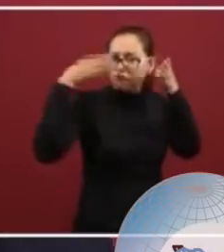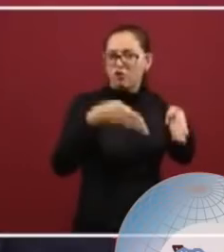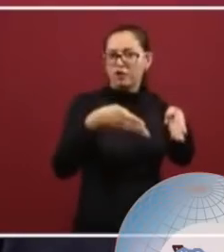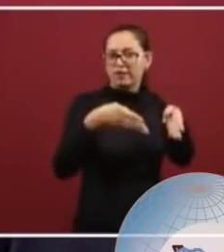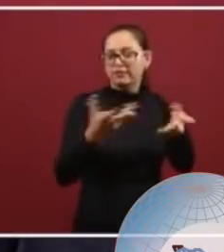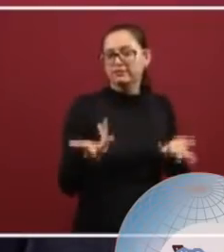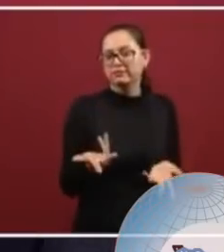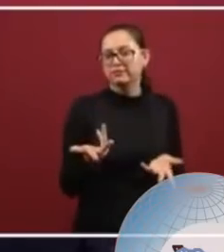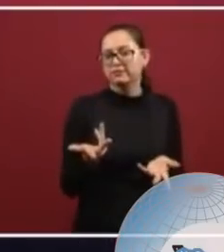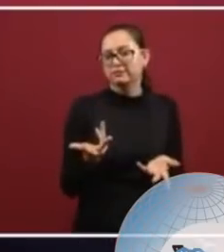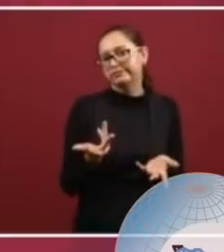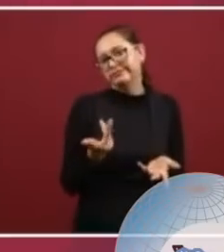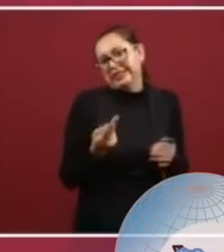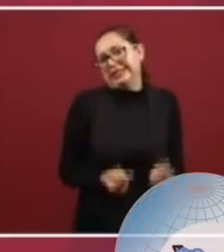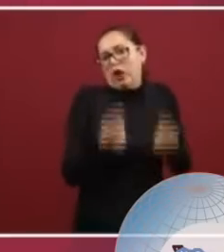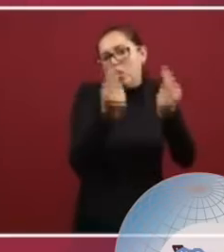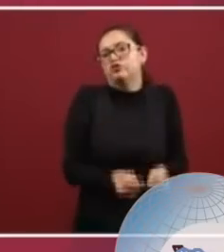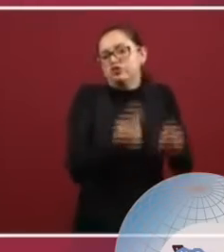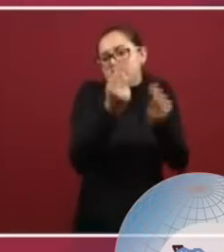a lo que llaman el mercado.